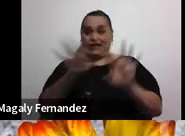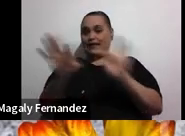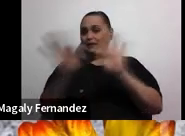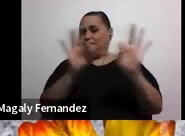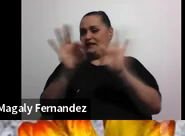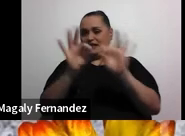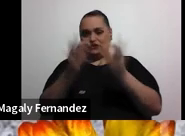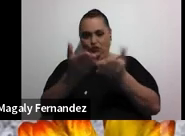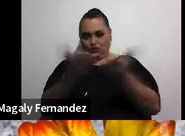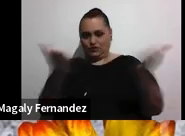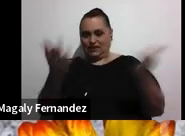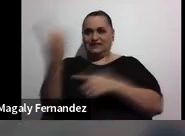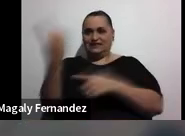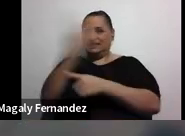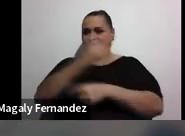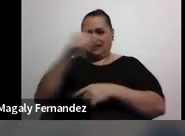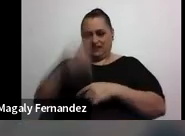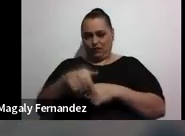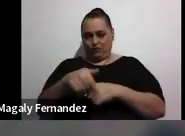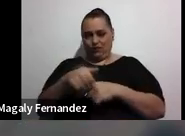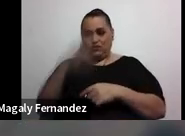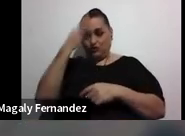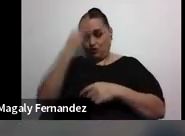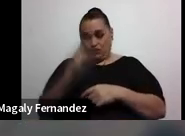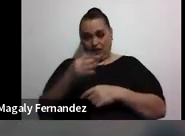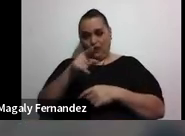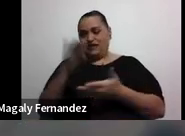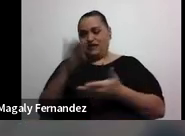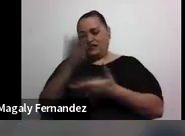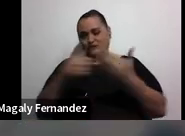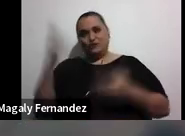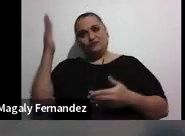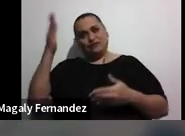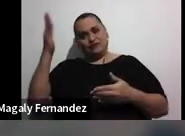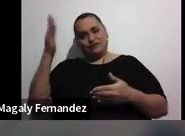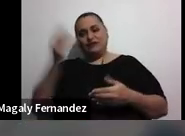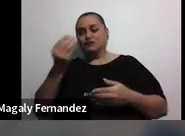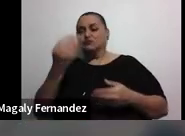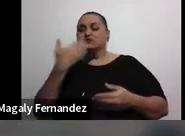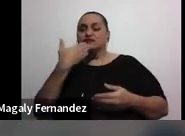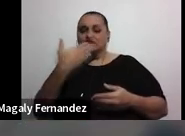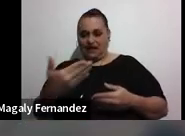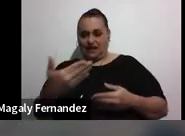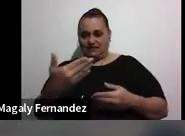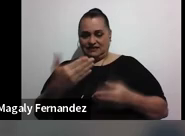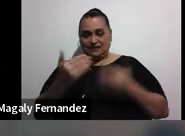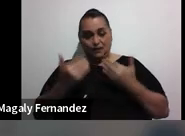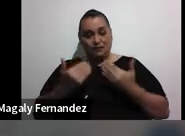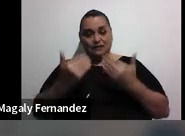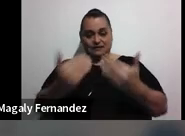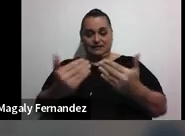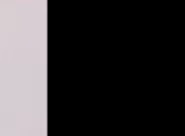de hoy creo que eso sería mi parte muchas gracias podemos pasar a las preguntas